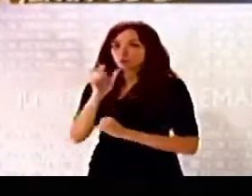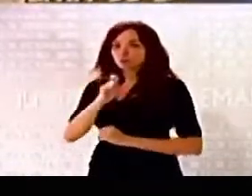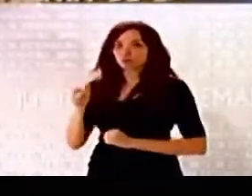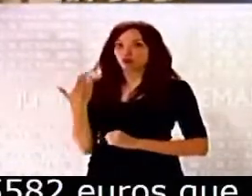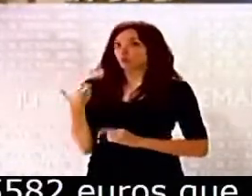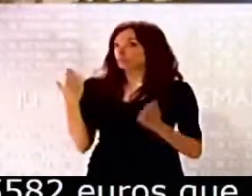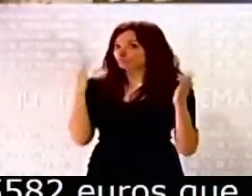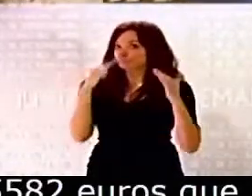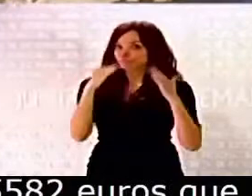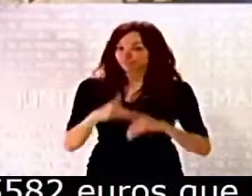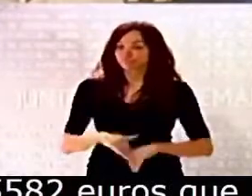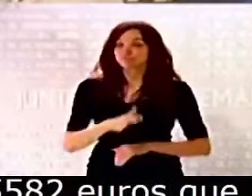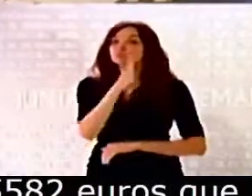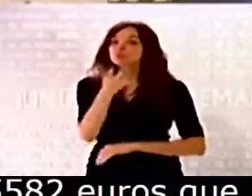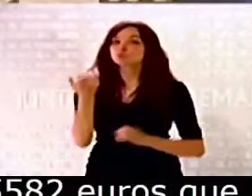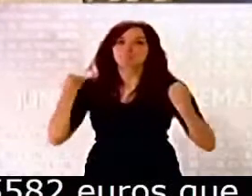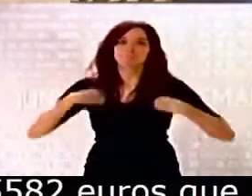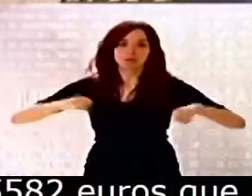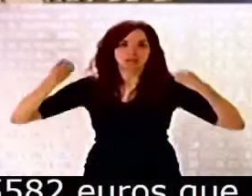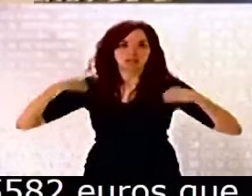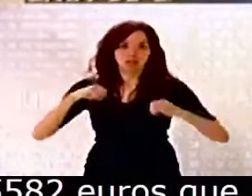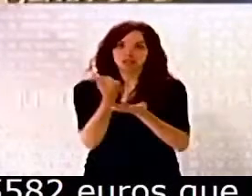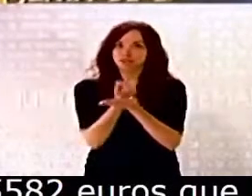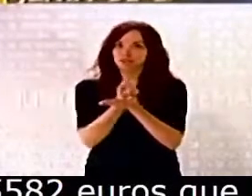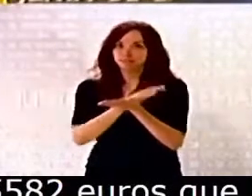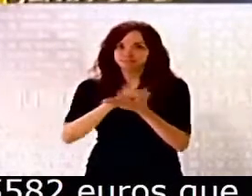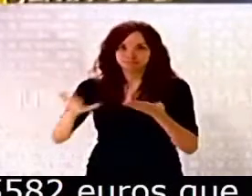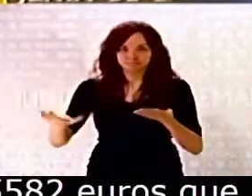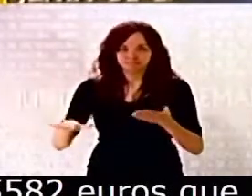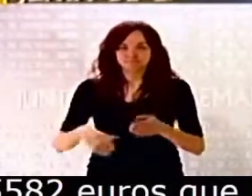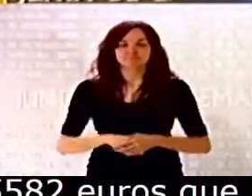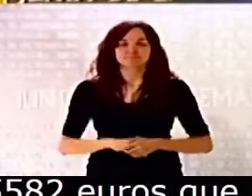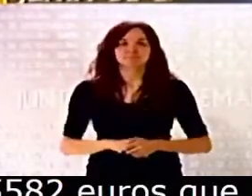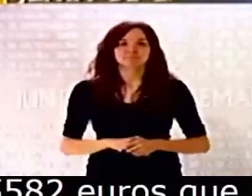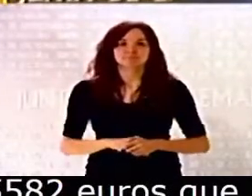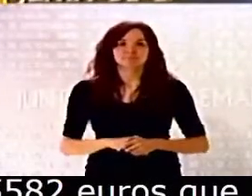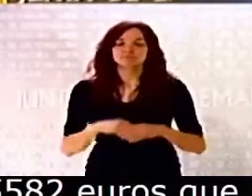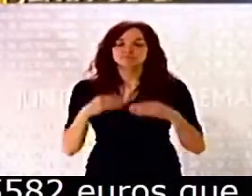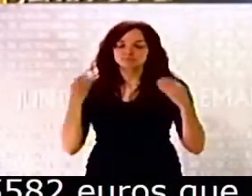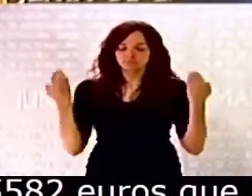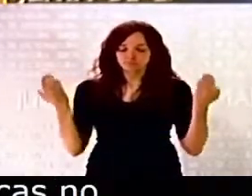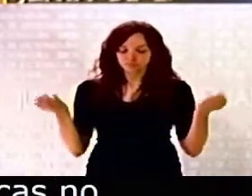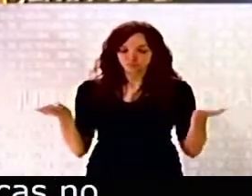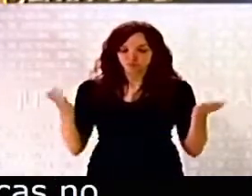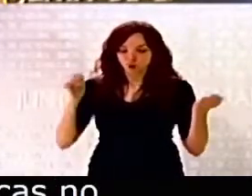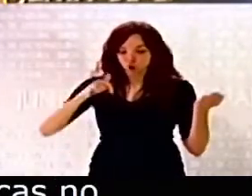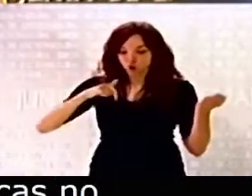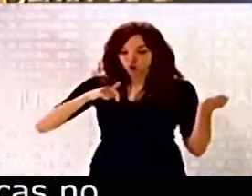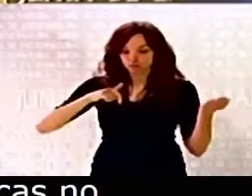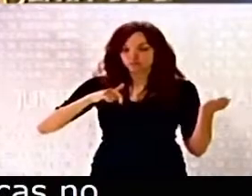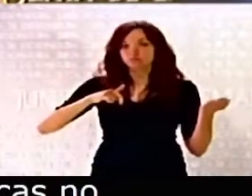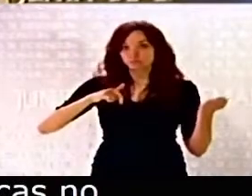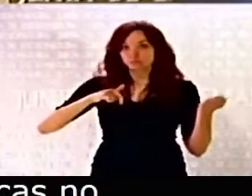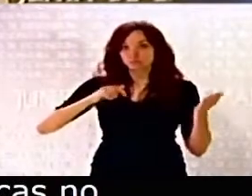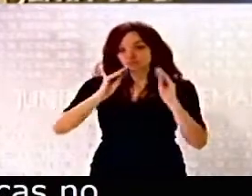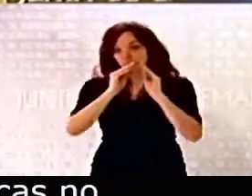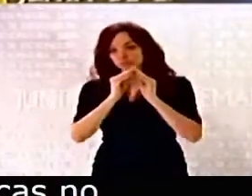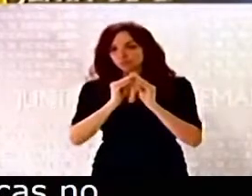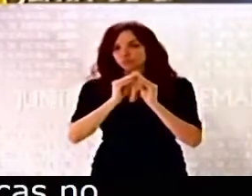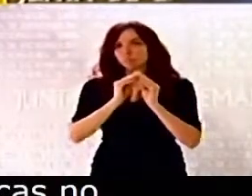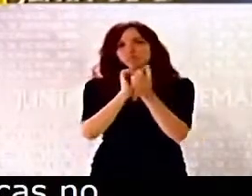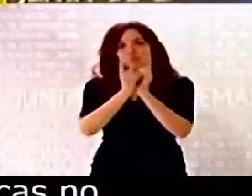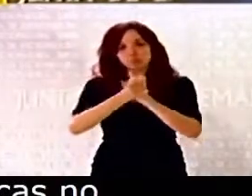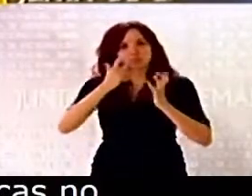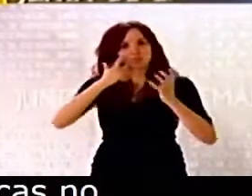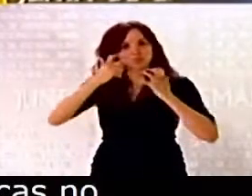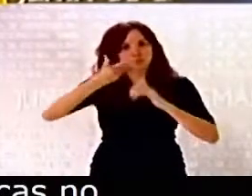porque antes eran prácticas no remuneradas. Por tanto, hoy realizamos importantes modificaciones